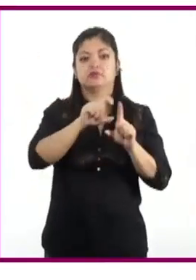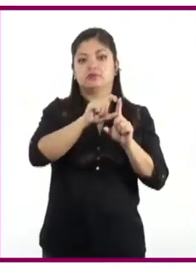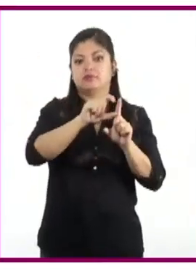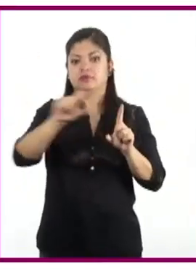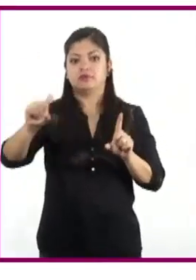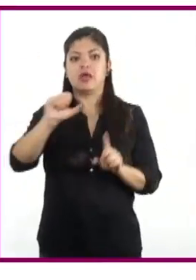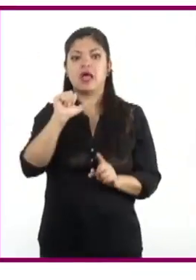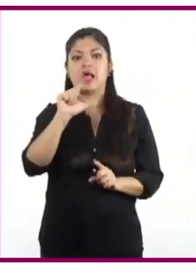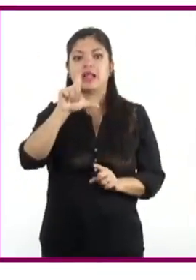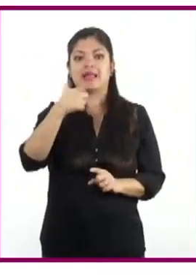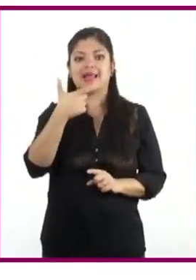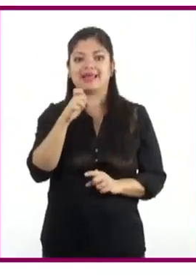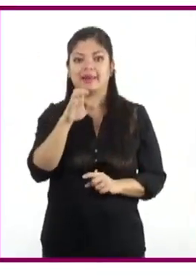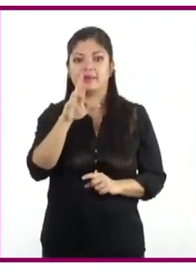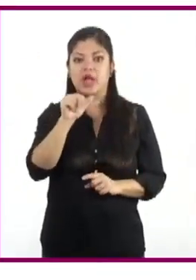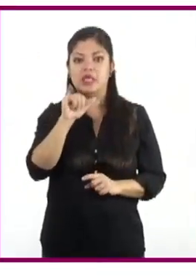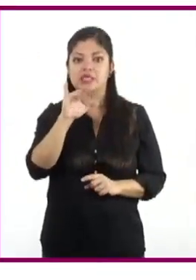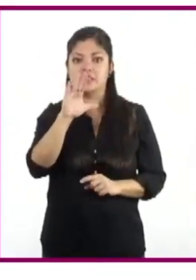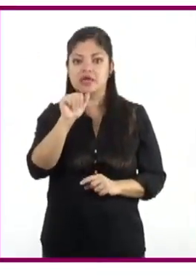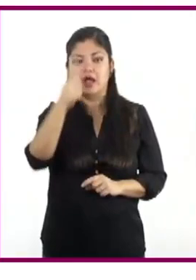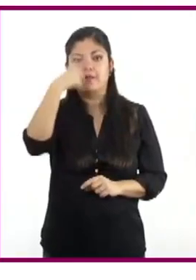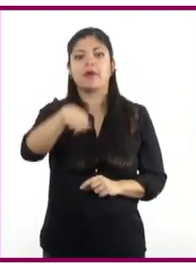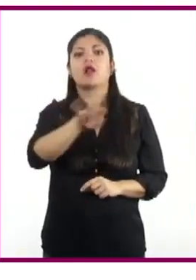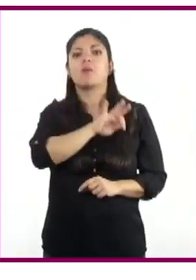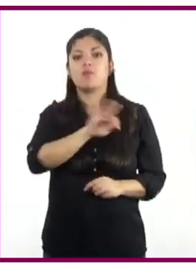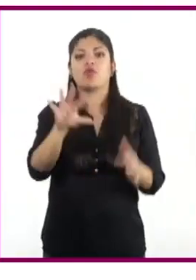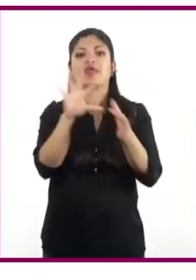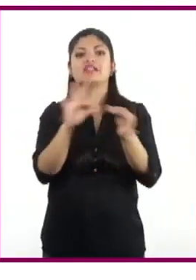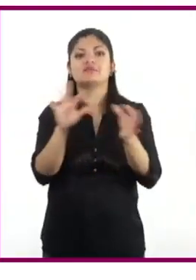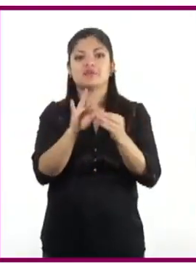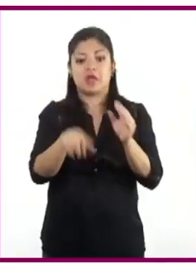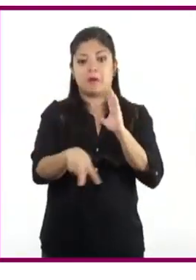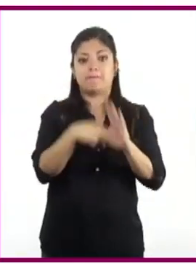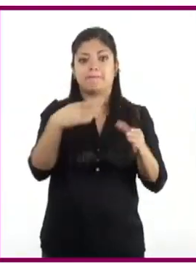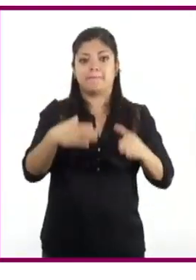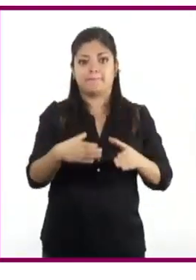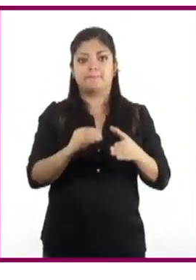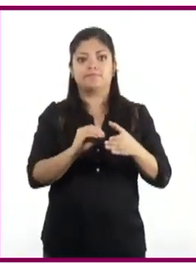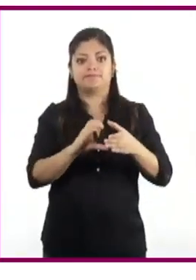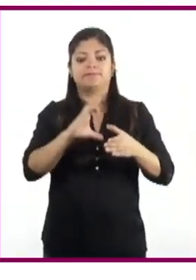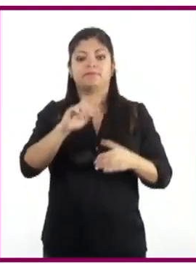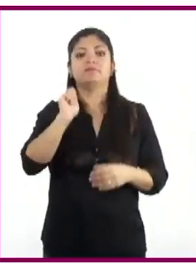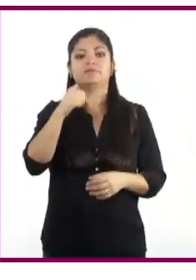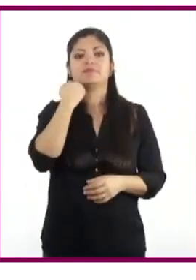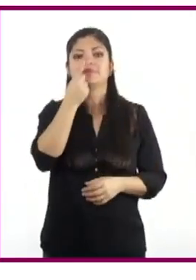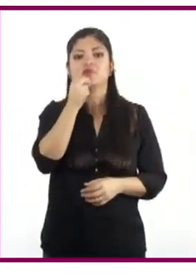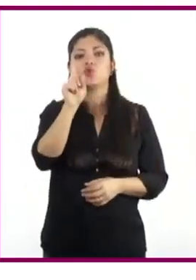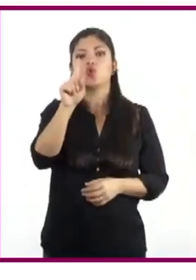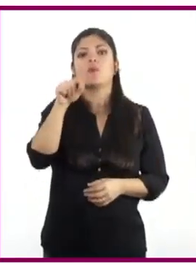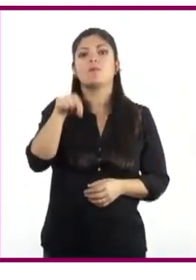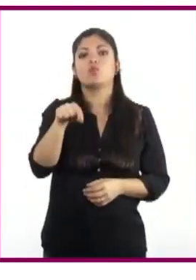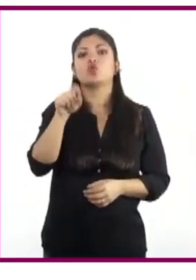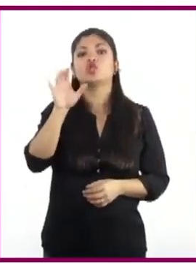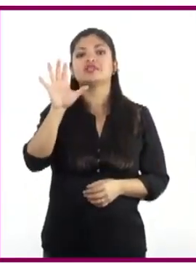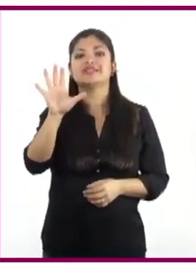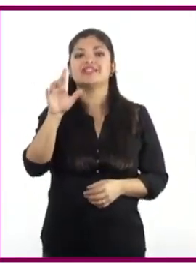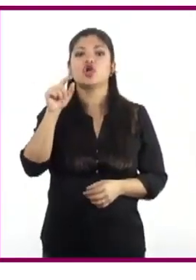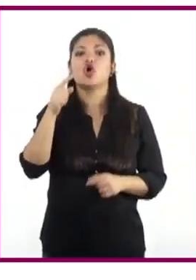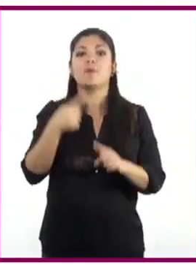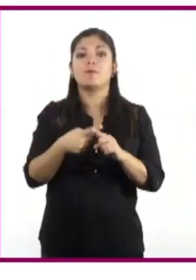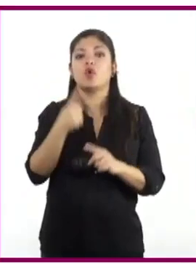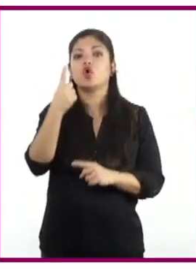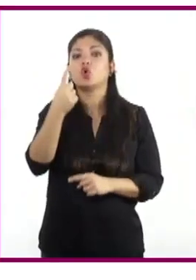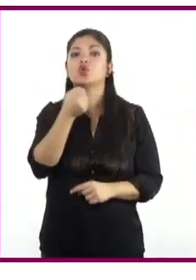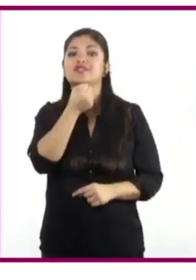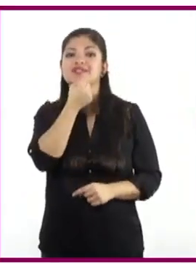representación algebraica para llenar el recipiente vacío a razón de 1.5 centímetros por